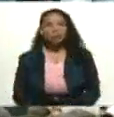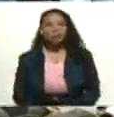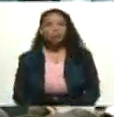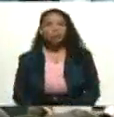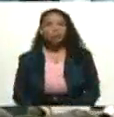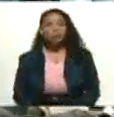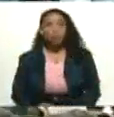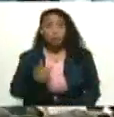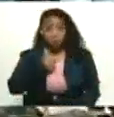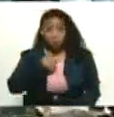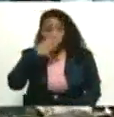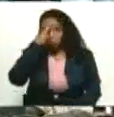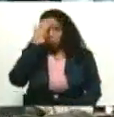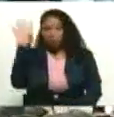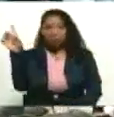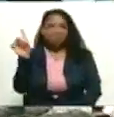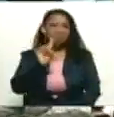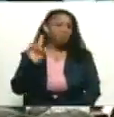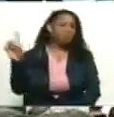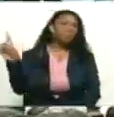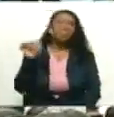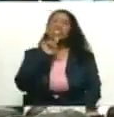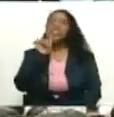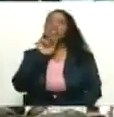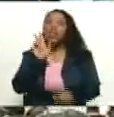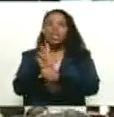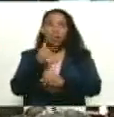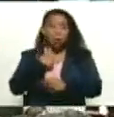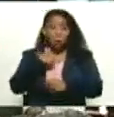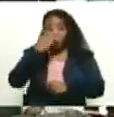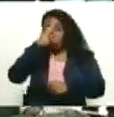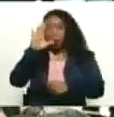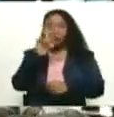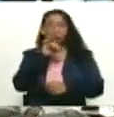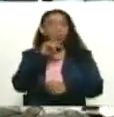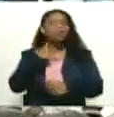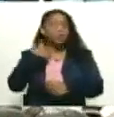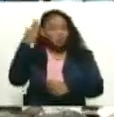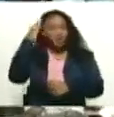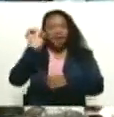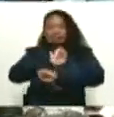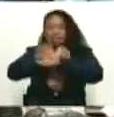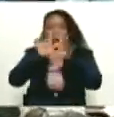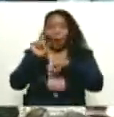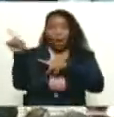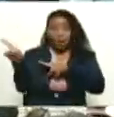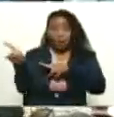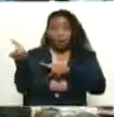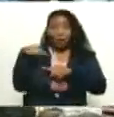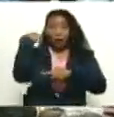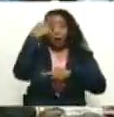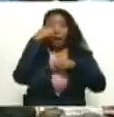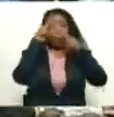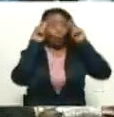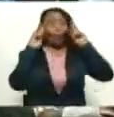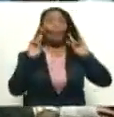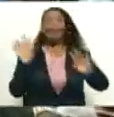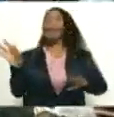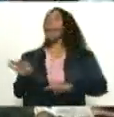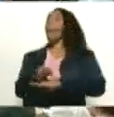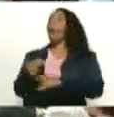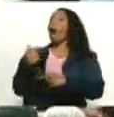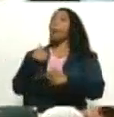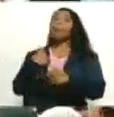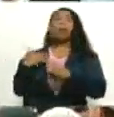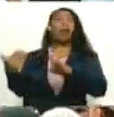Yo no tengo dudas de quiénes son los violentos. Todos vienen con su cara bien lavada. Sí, me agredieron. ¿Quién